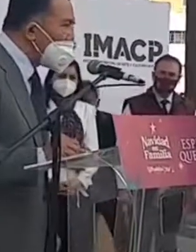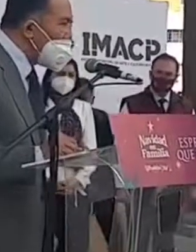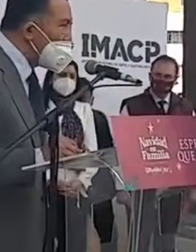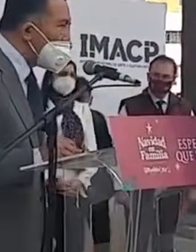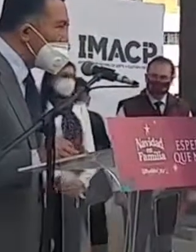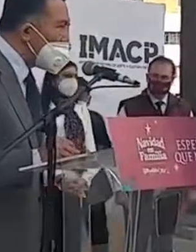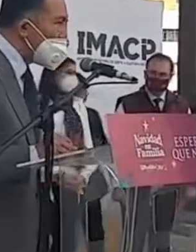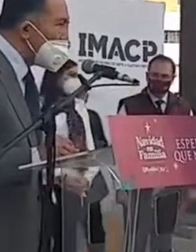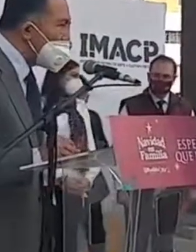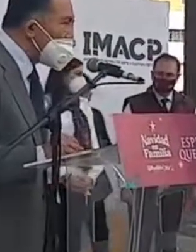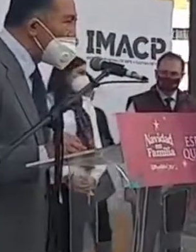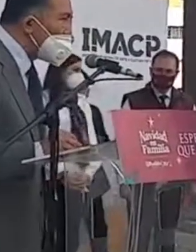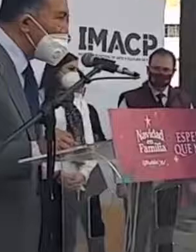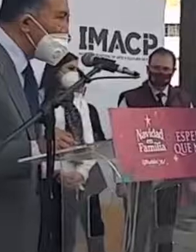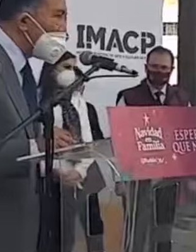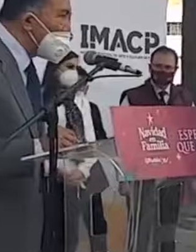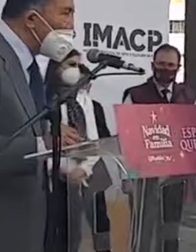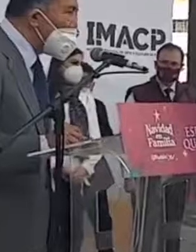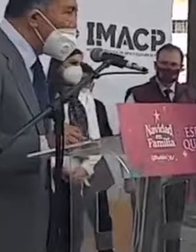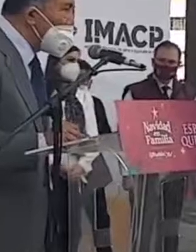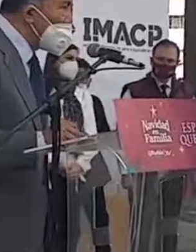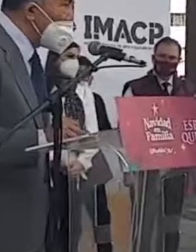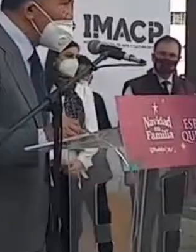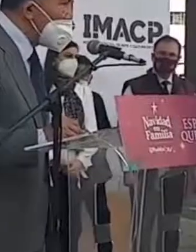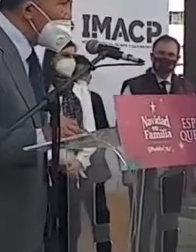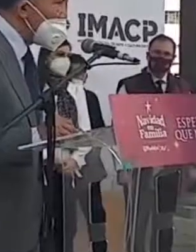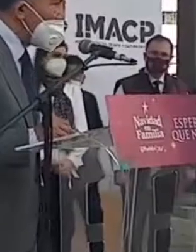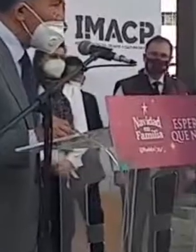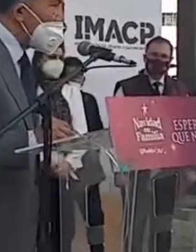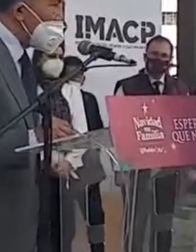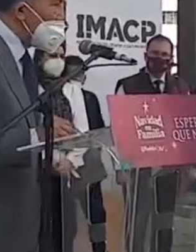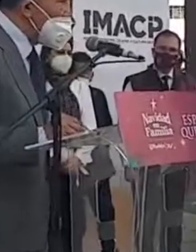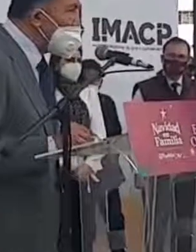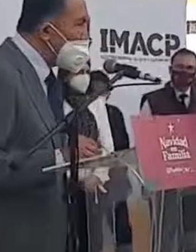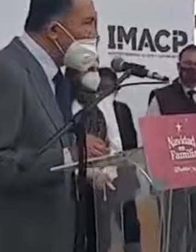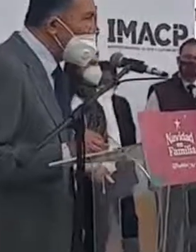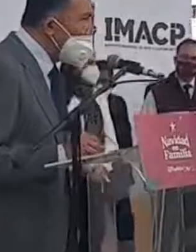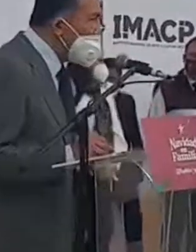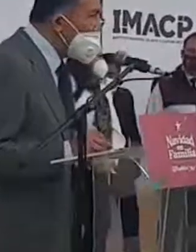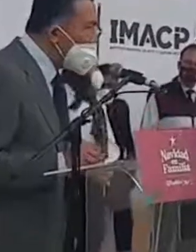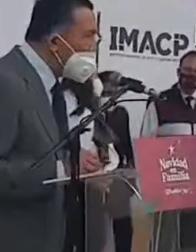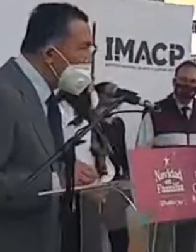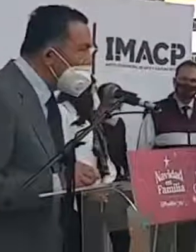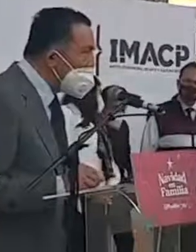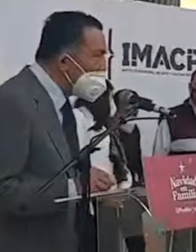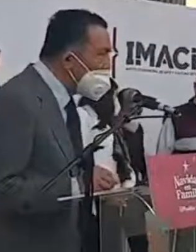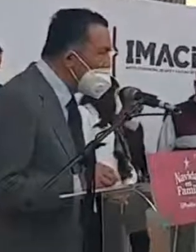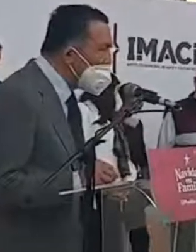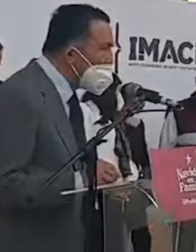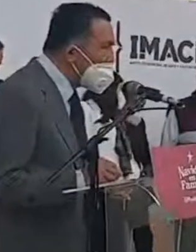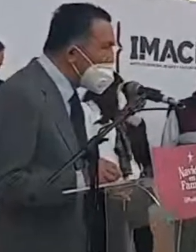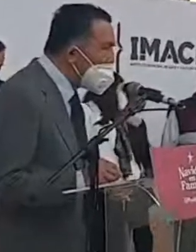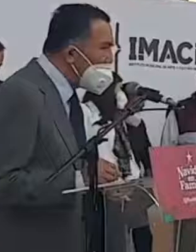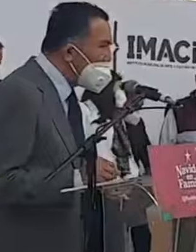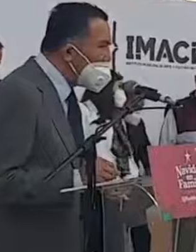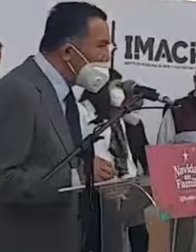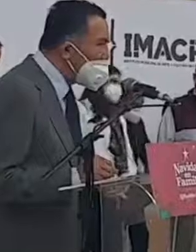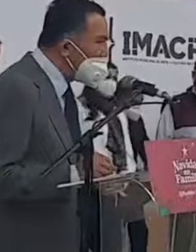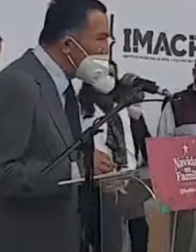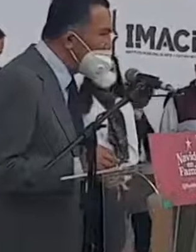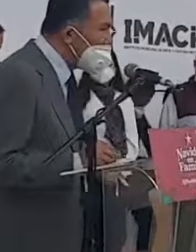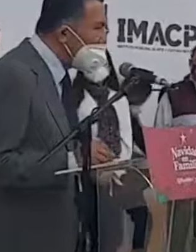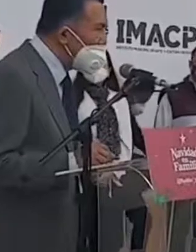por tiempo, por lo que ellos están acostumbrados. En este caso, mucho público lo va a admirar y para mí es